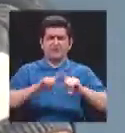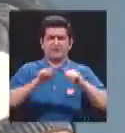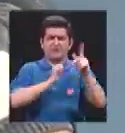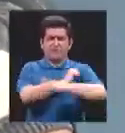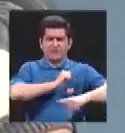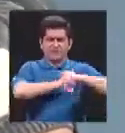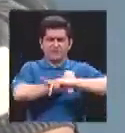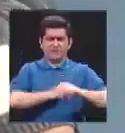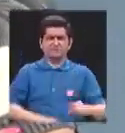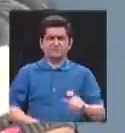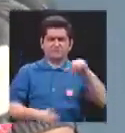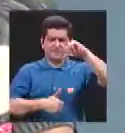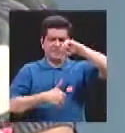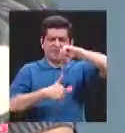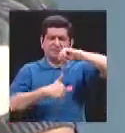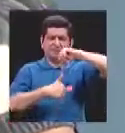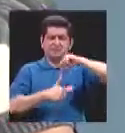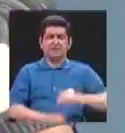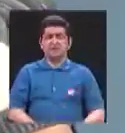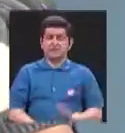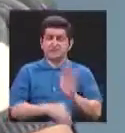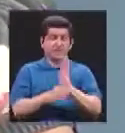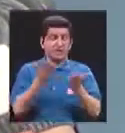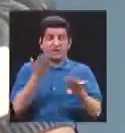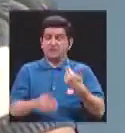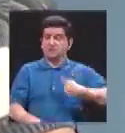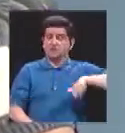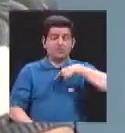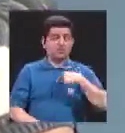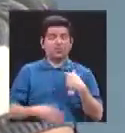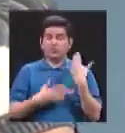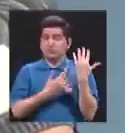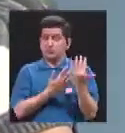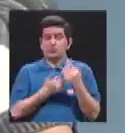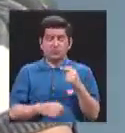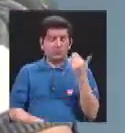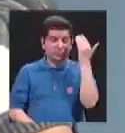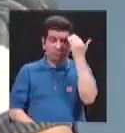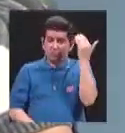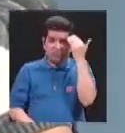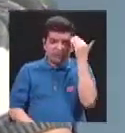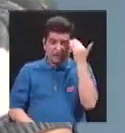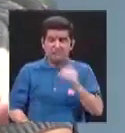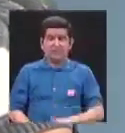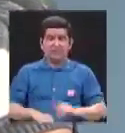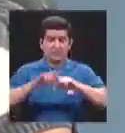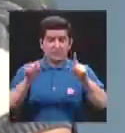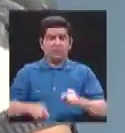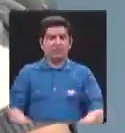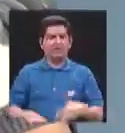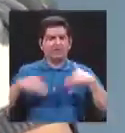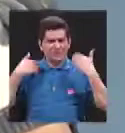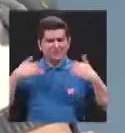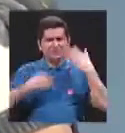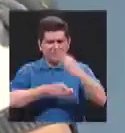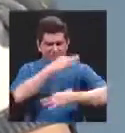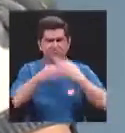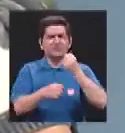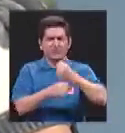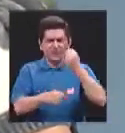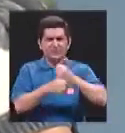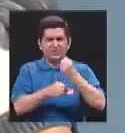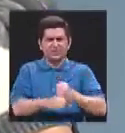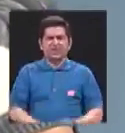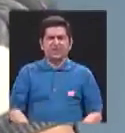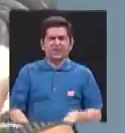países centroamericanos y fue una película que, si bien es cierto, no esperábamos porque no teníamos noticia de que venía, nos alegró muchísimo que hubiese un tipo